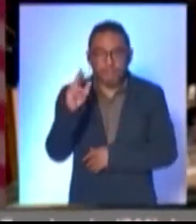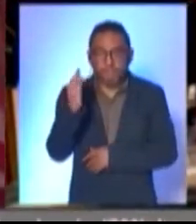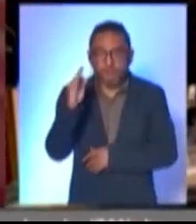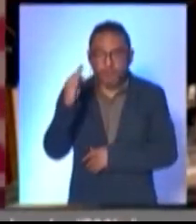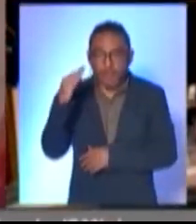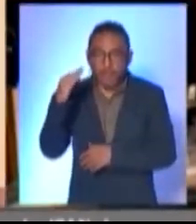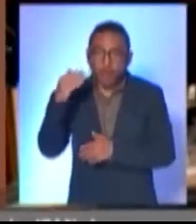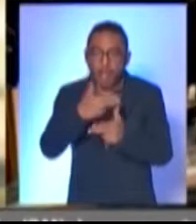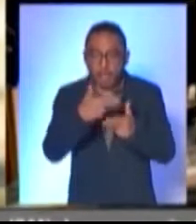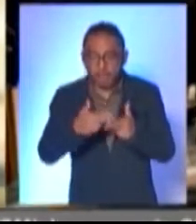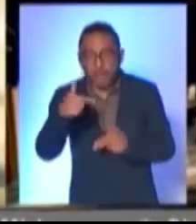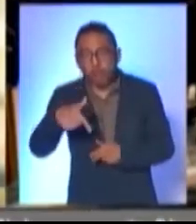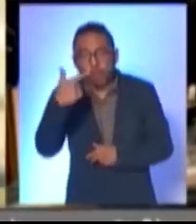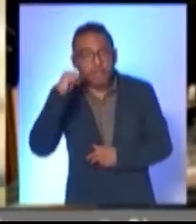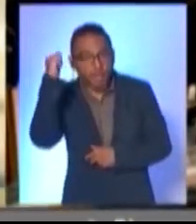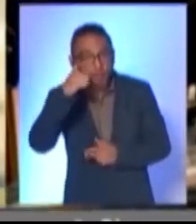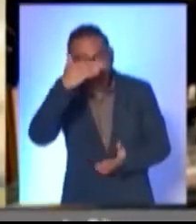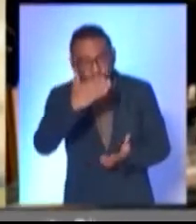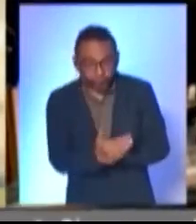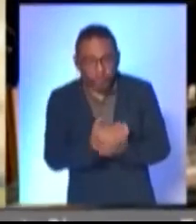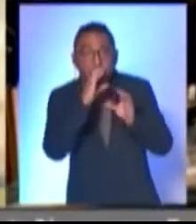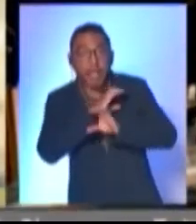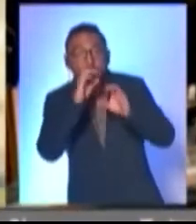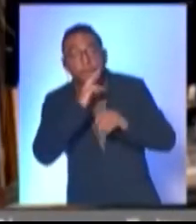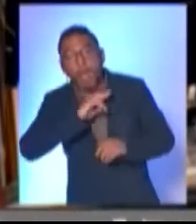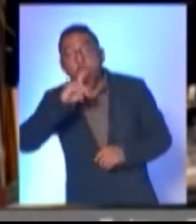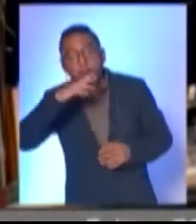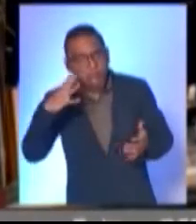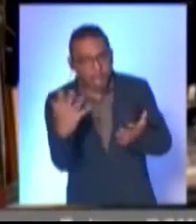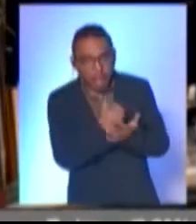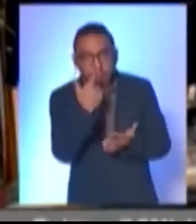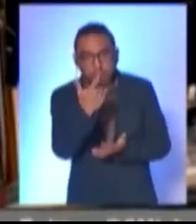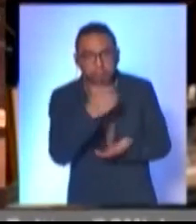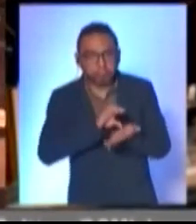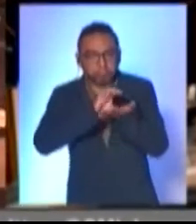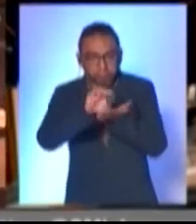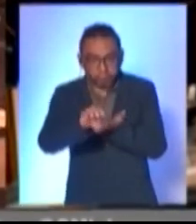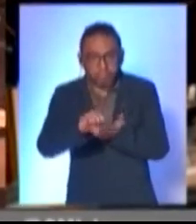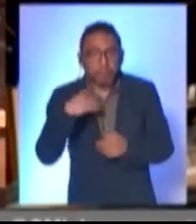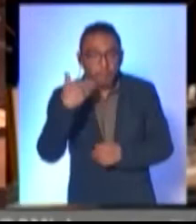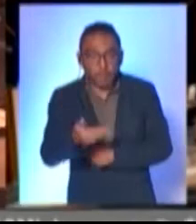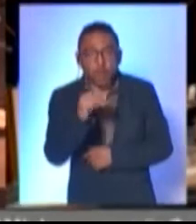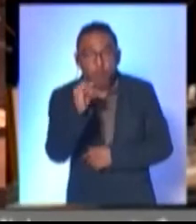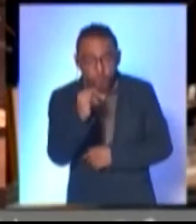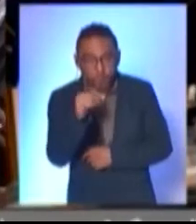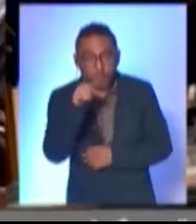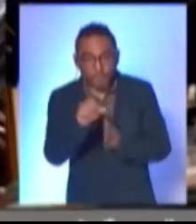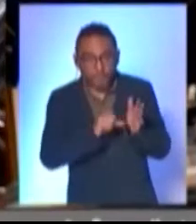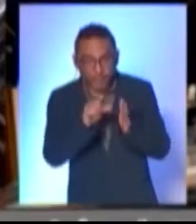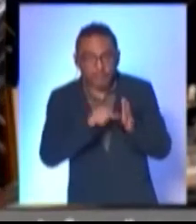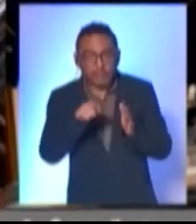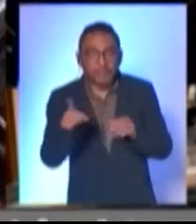el próximo 12 de abril. Las mejores canciones serán acreedoras a premios en efectivo y serán presentadas en el mes de junio, que se conmemora el